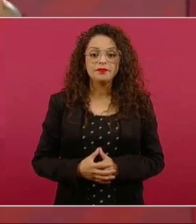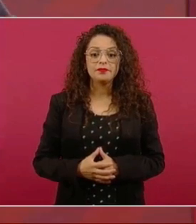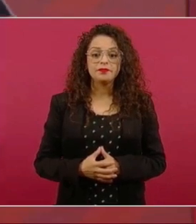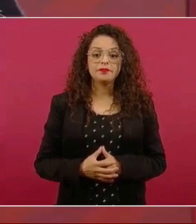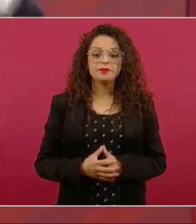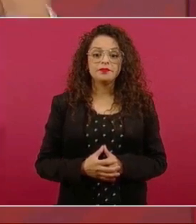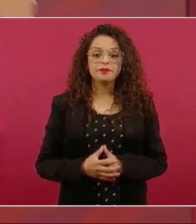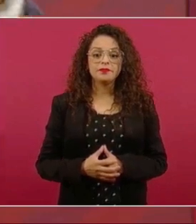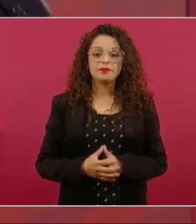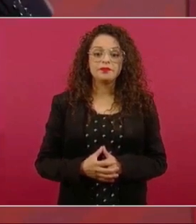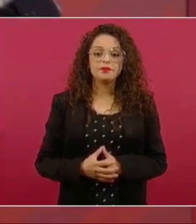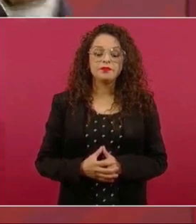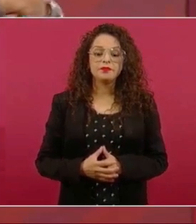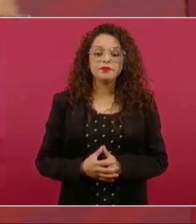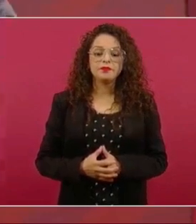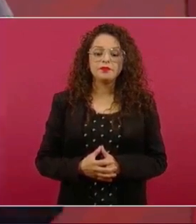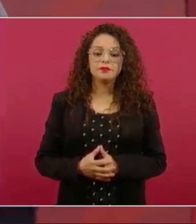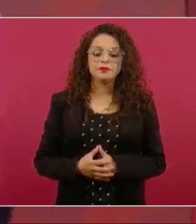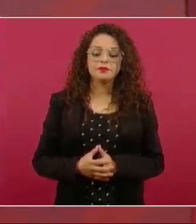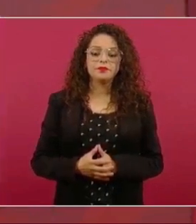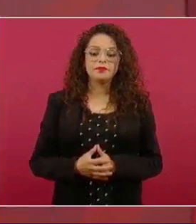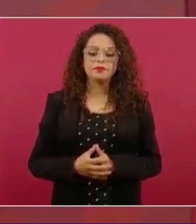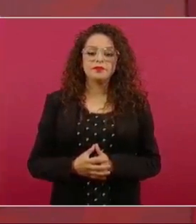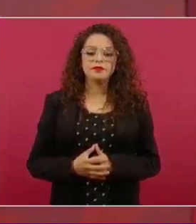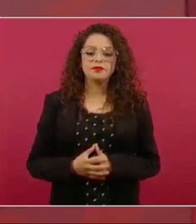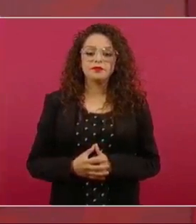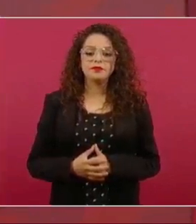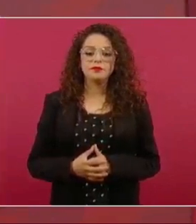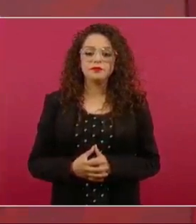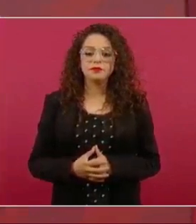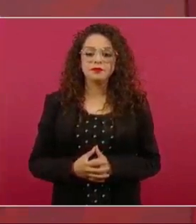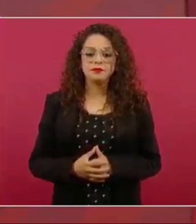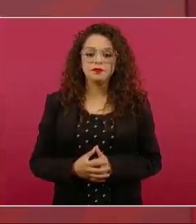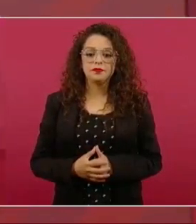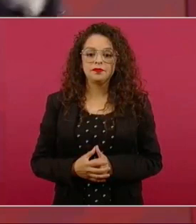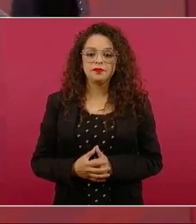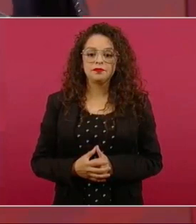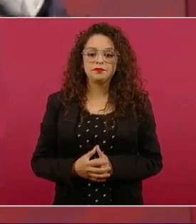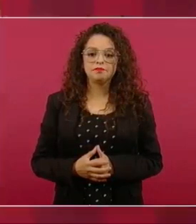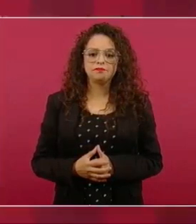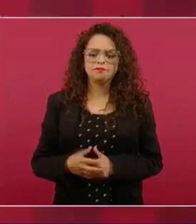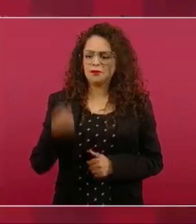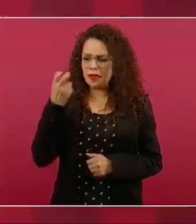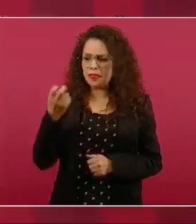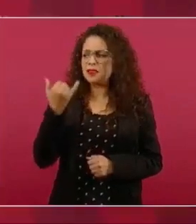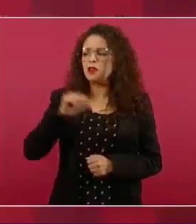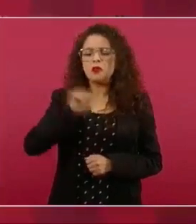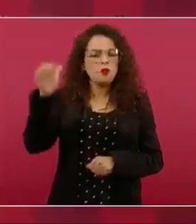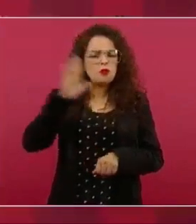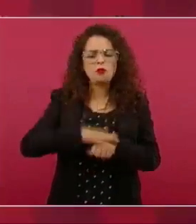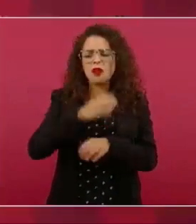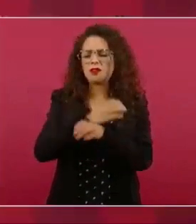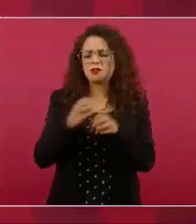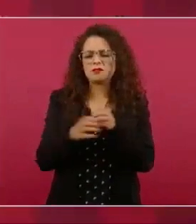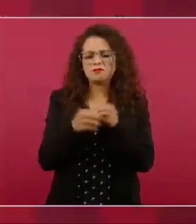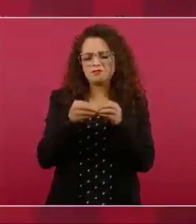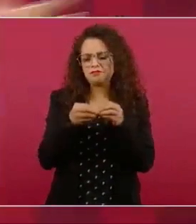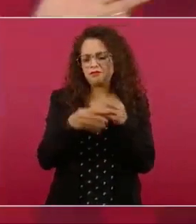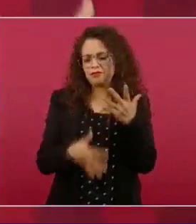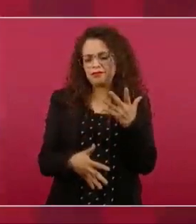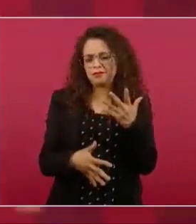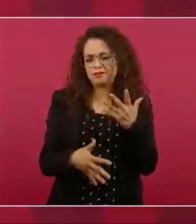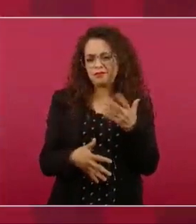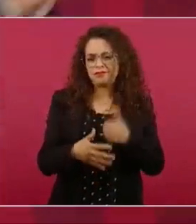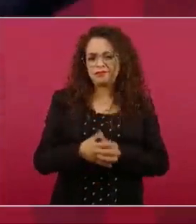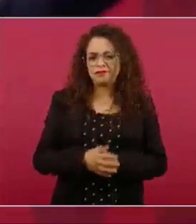Y echado para adelante, entre otras cosas. Pues estaba